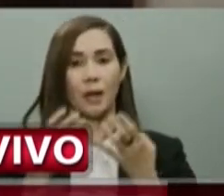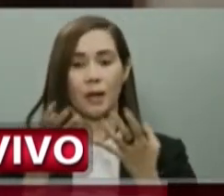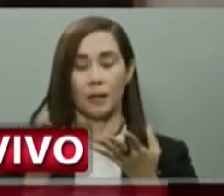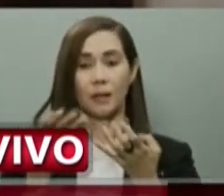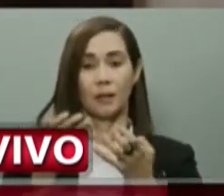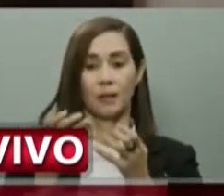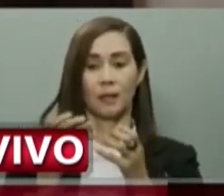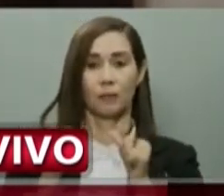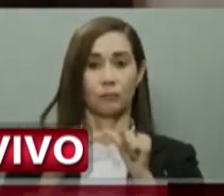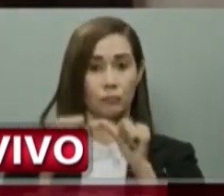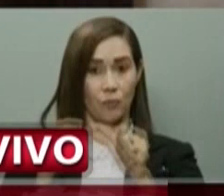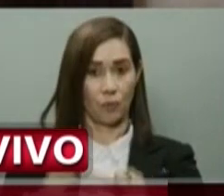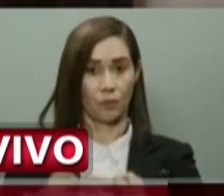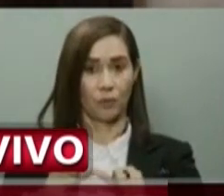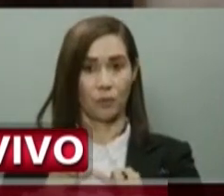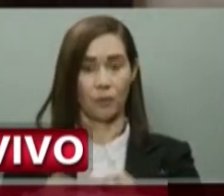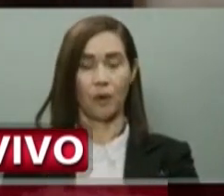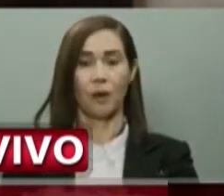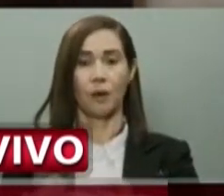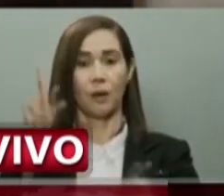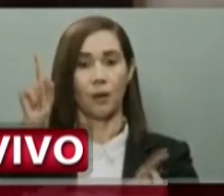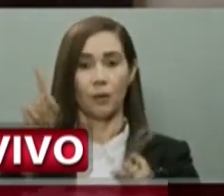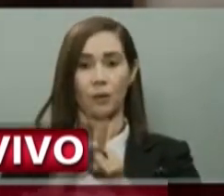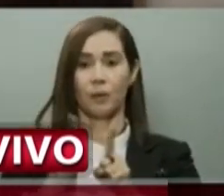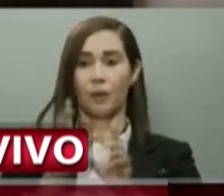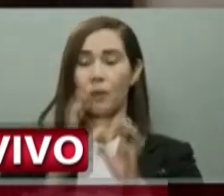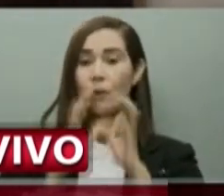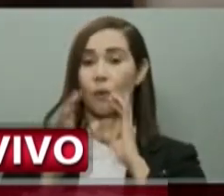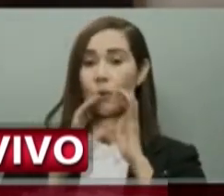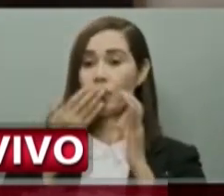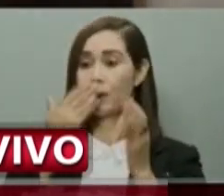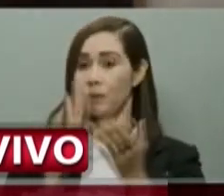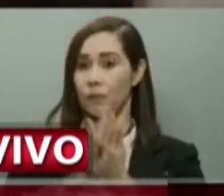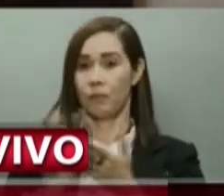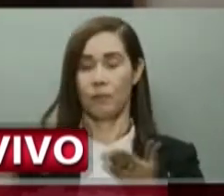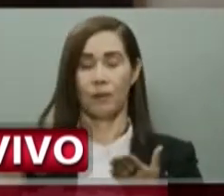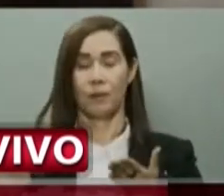quería mantener y que no estaba de acuerdo con ninguna comunicación que fuese